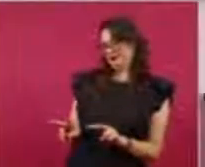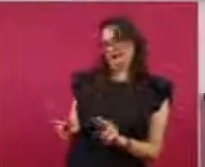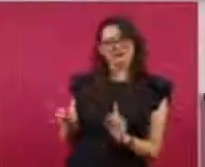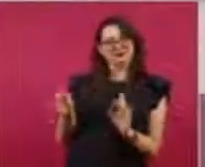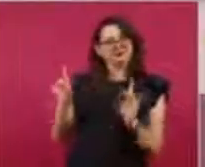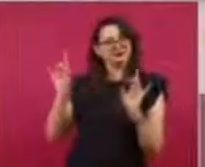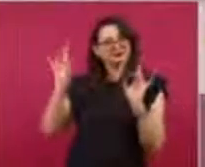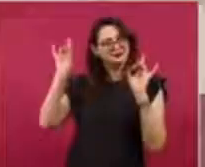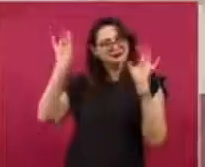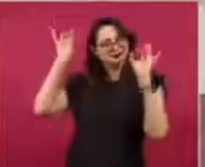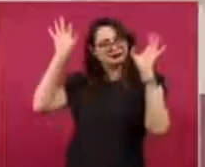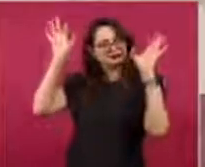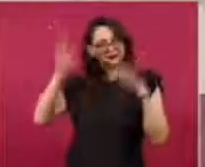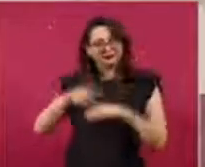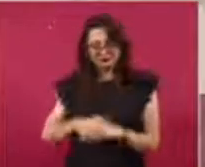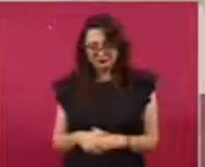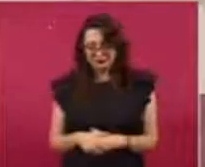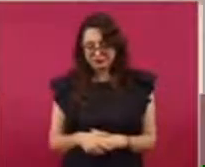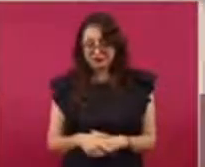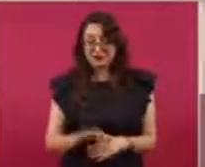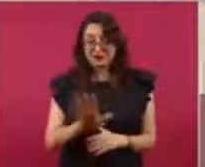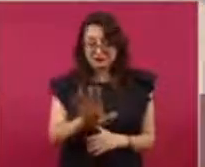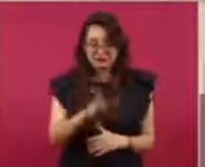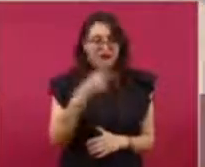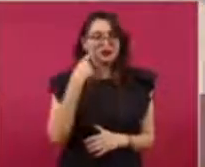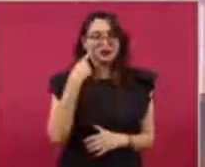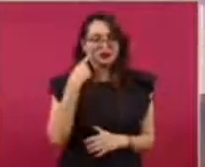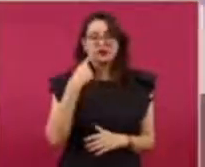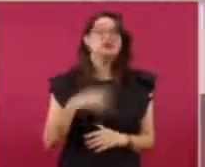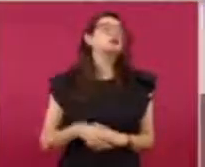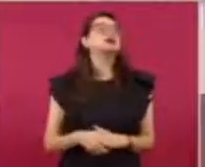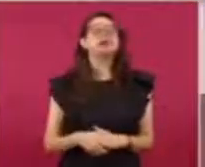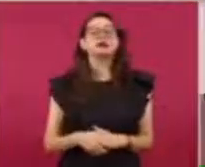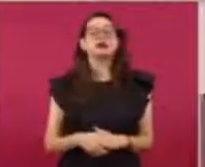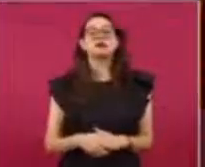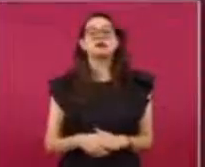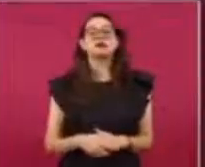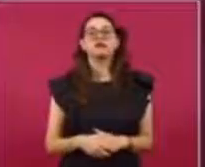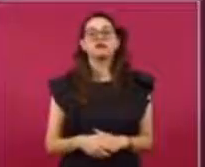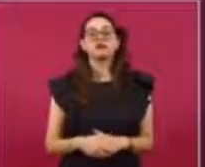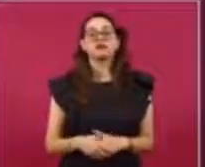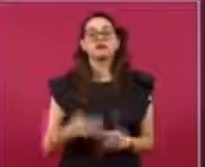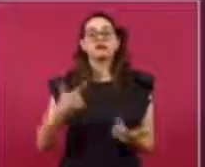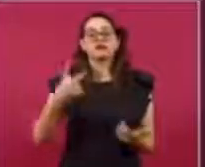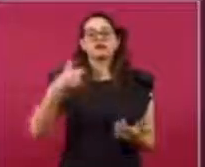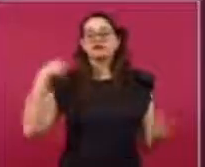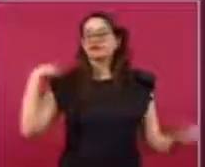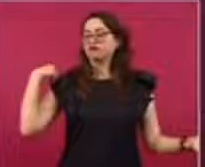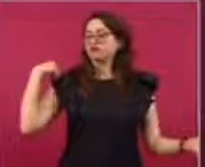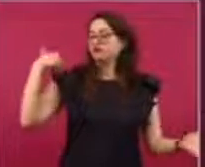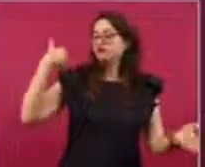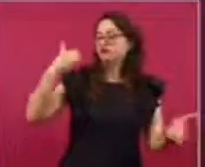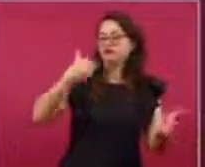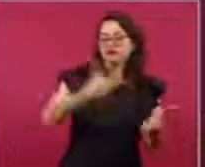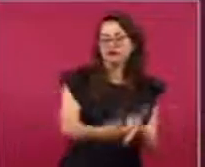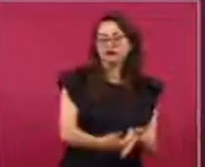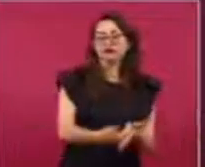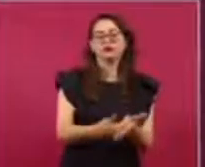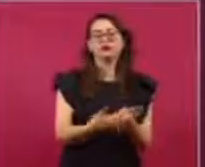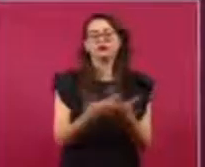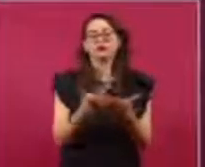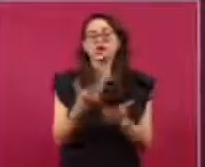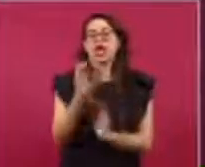debemos de llevar en el gobierno como unas 500 expropiaciones que se hacen porque es un